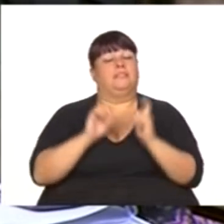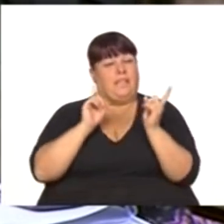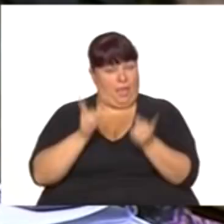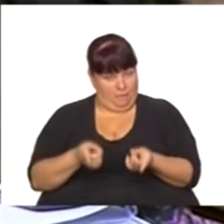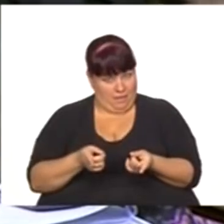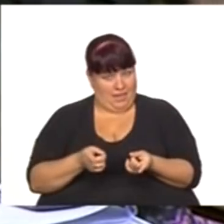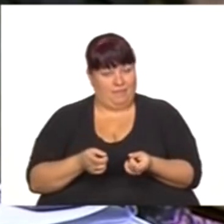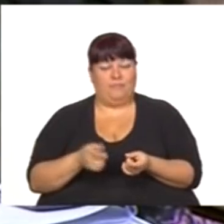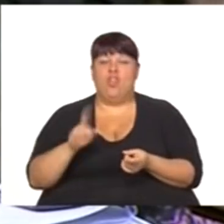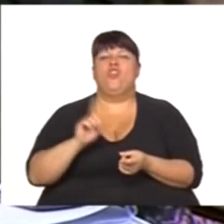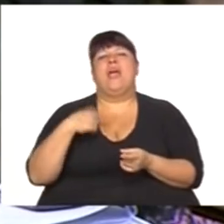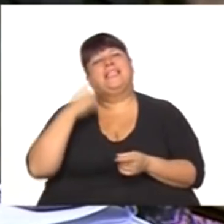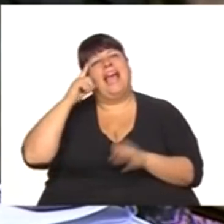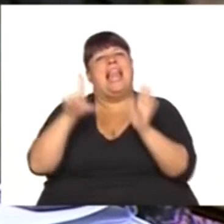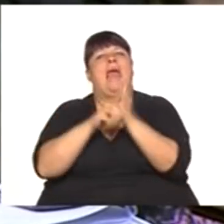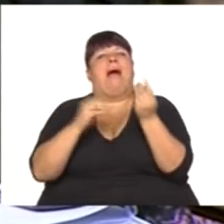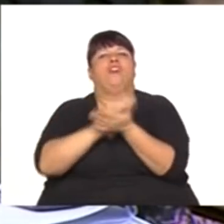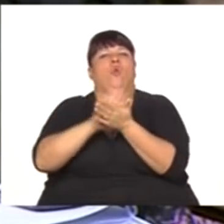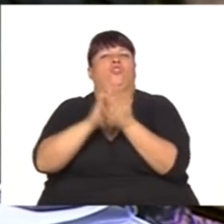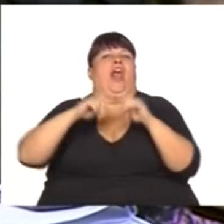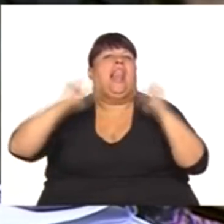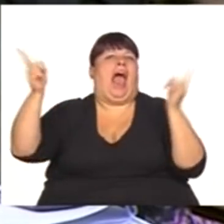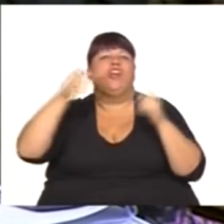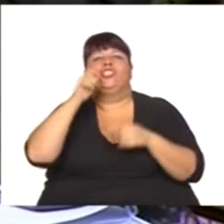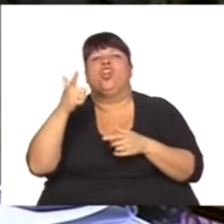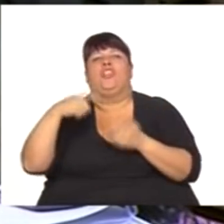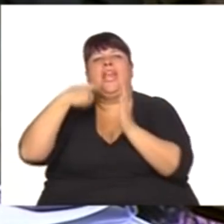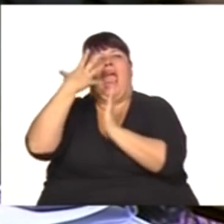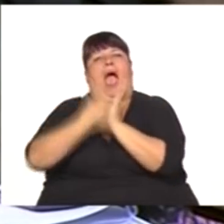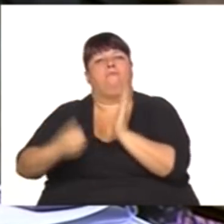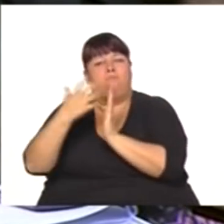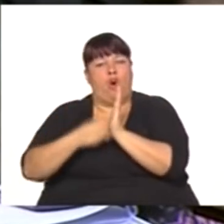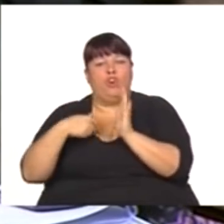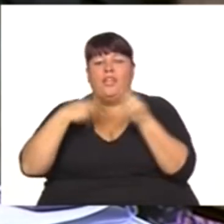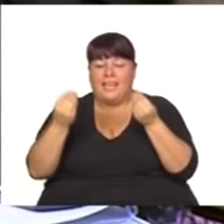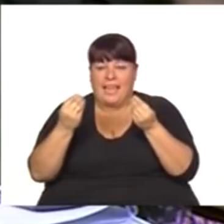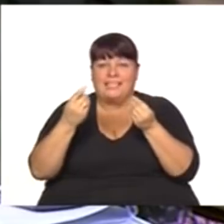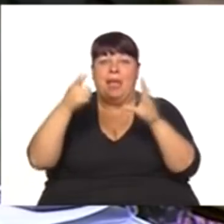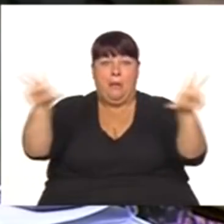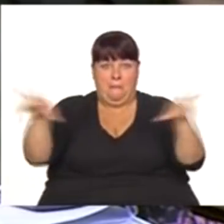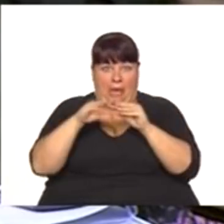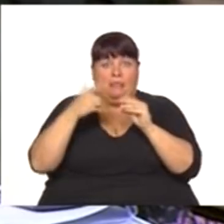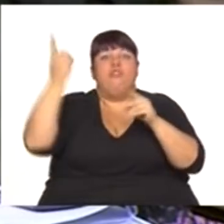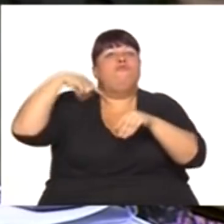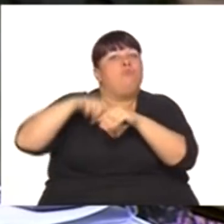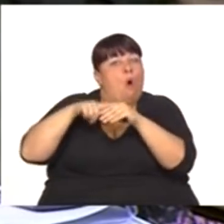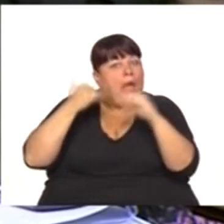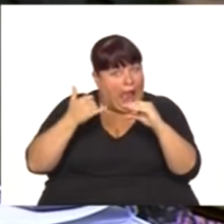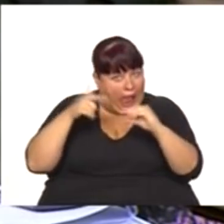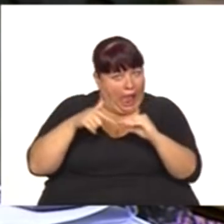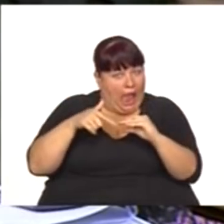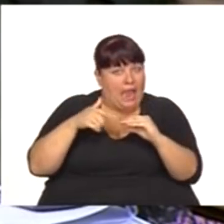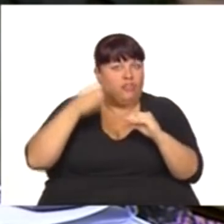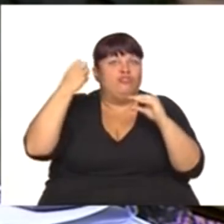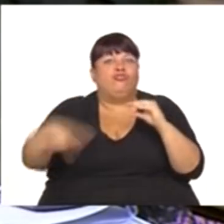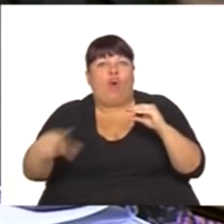Además, no instrumentamos una solución permanente a aquellos que no tienen aportes, porque lo que hicimos es repartir plata que en ese momento tenía